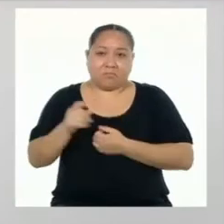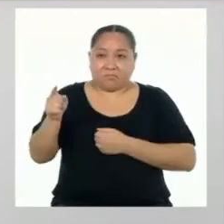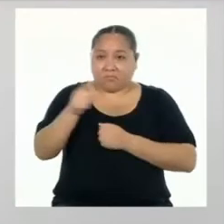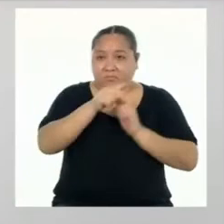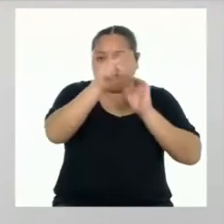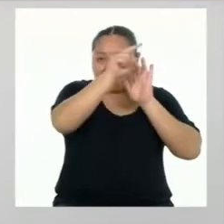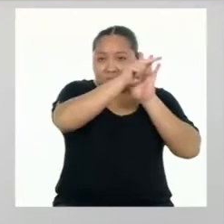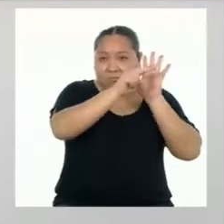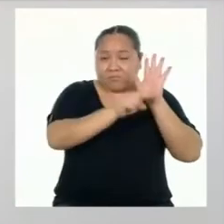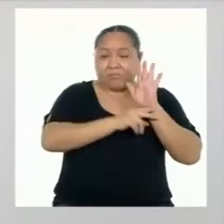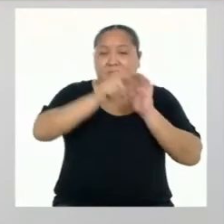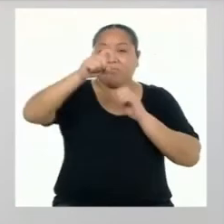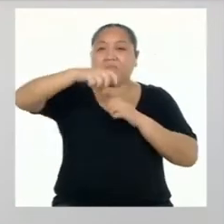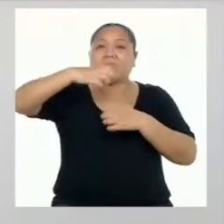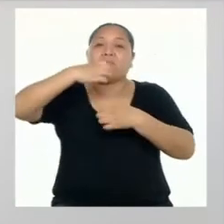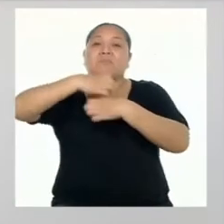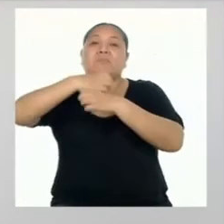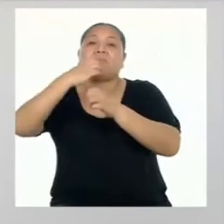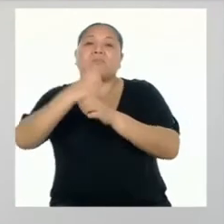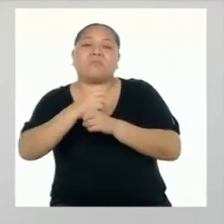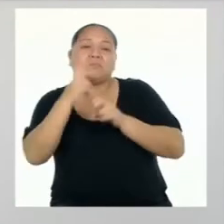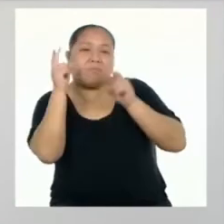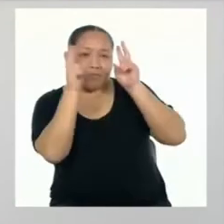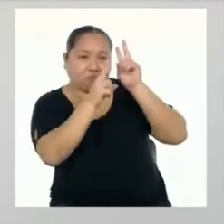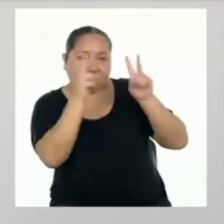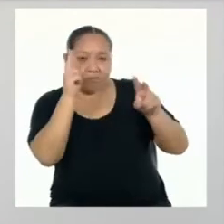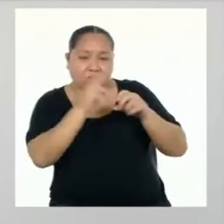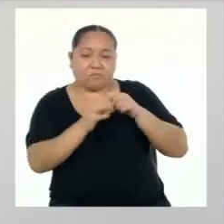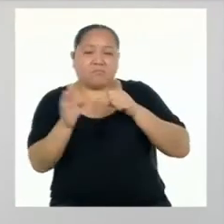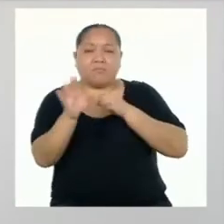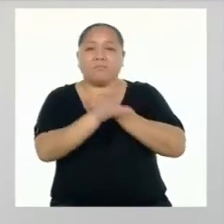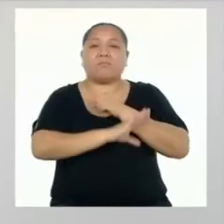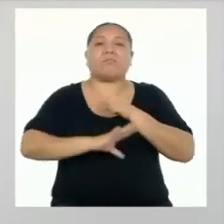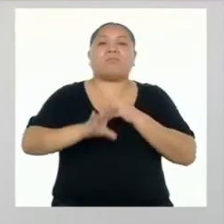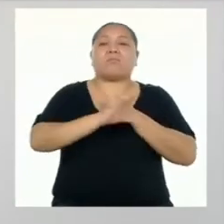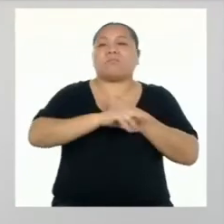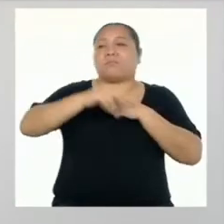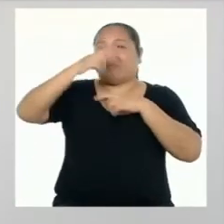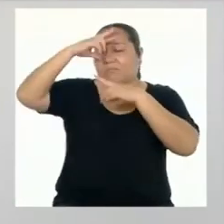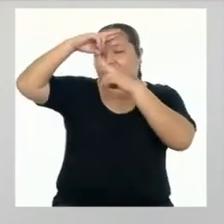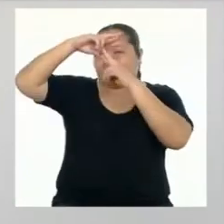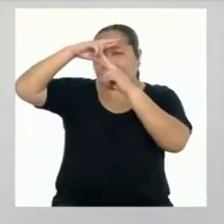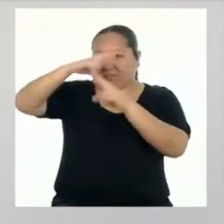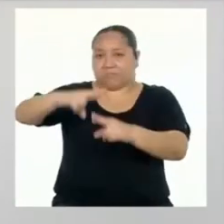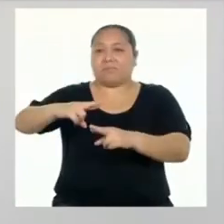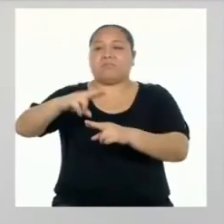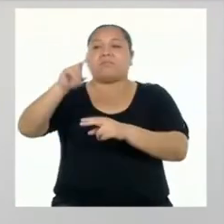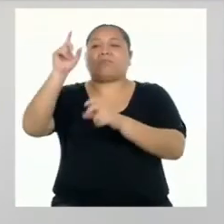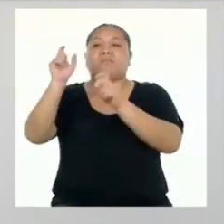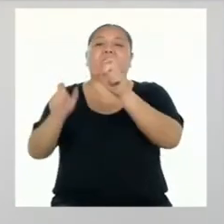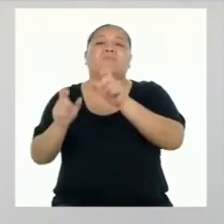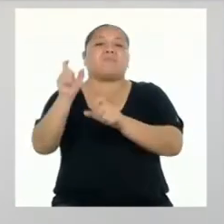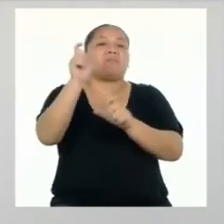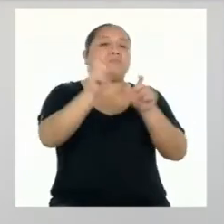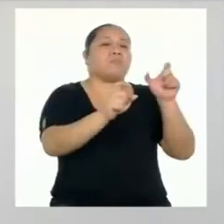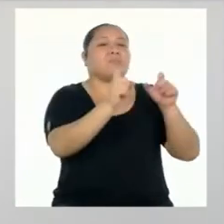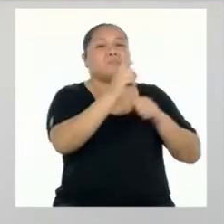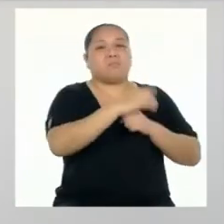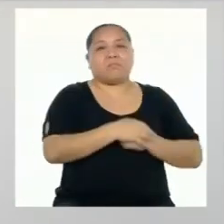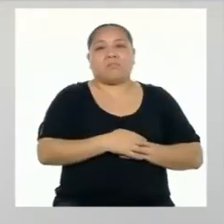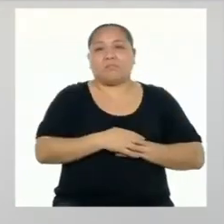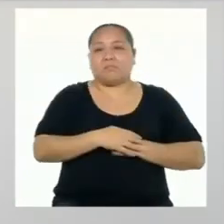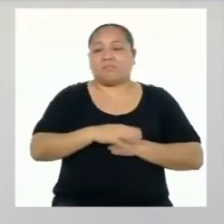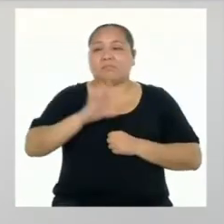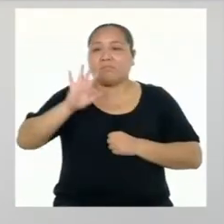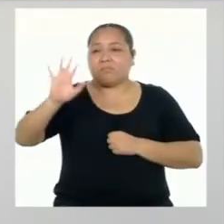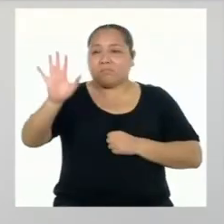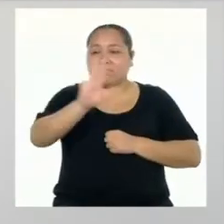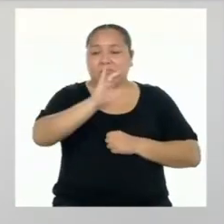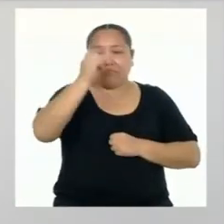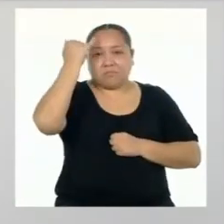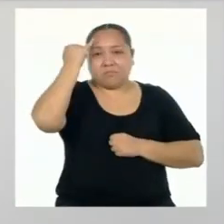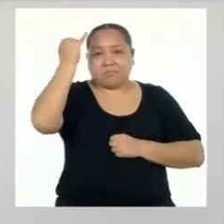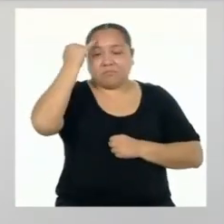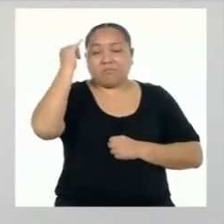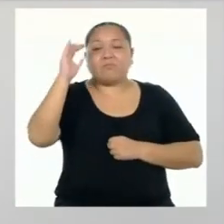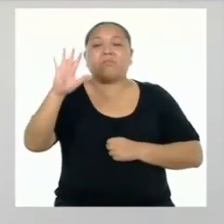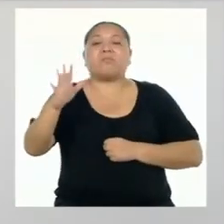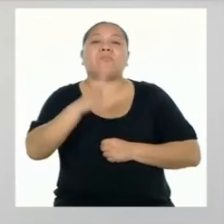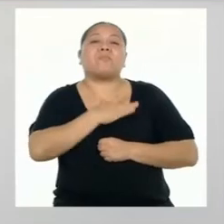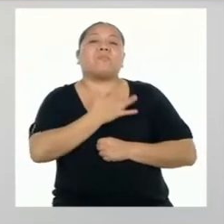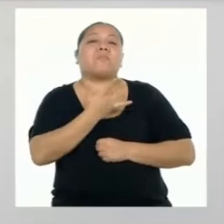deben crearse y evaluarse teniendo como base el respeto por las personas, por sus ideas,